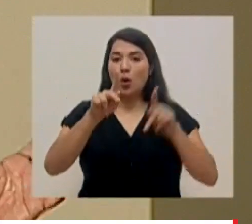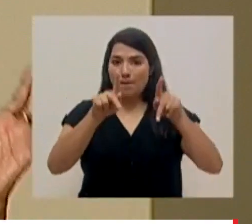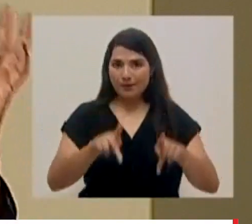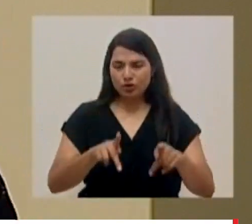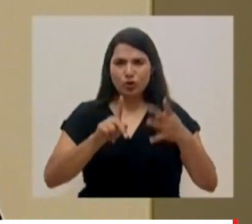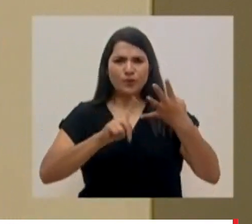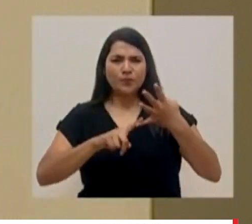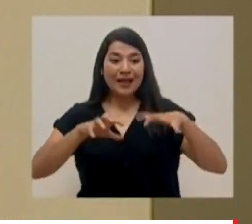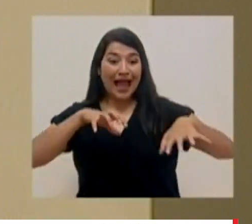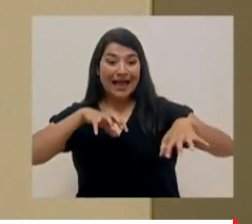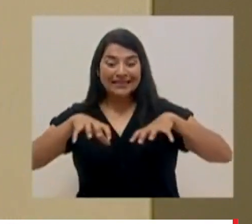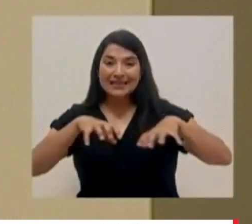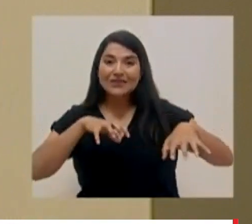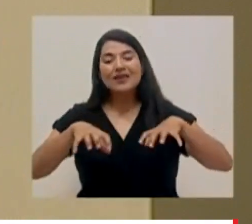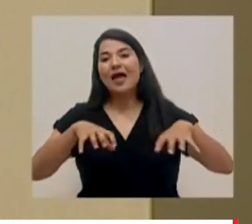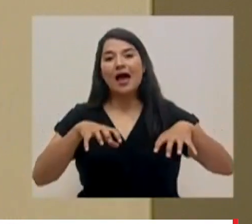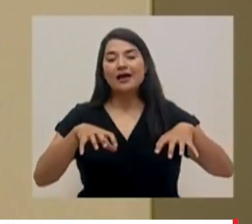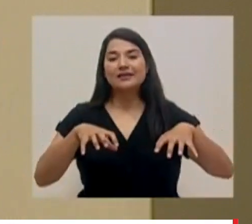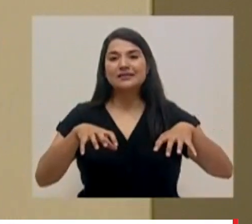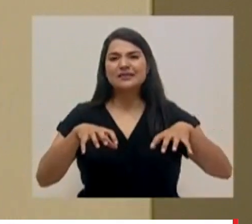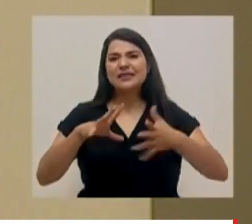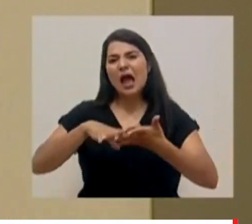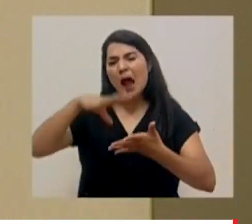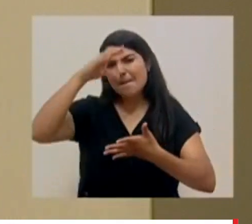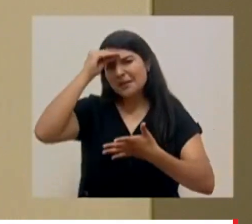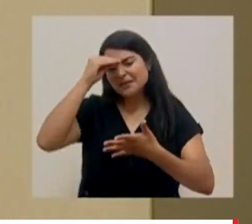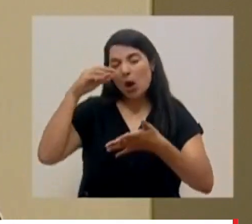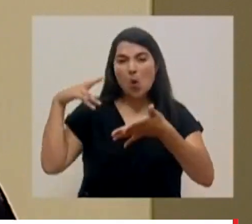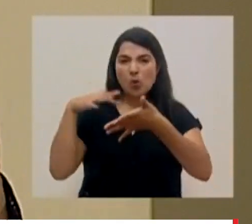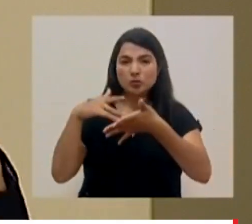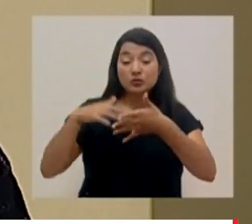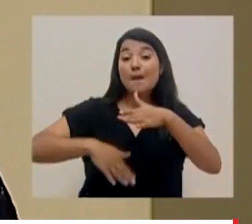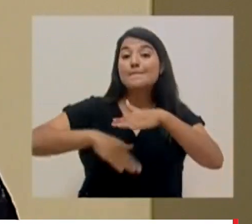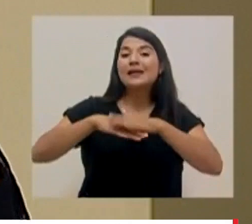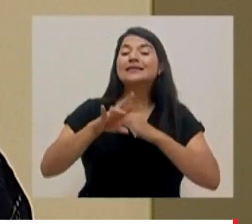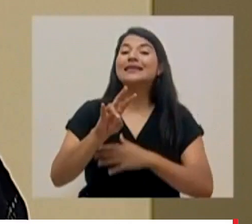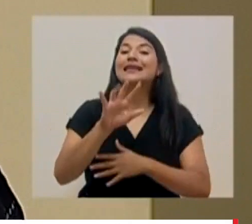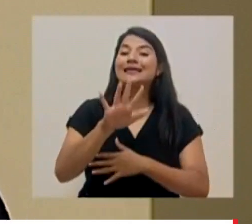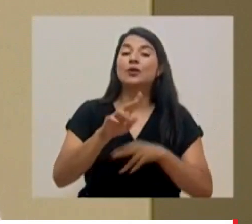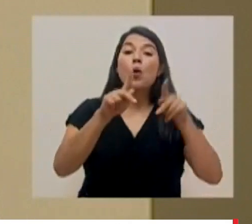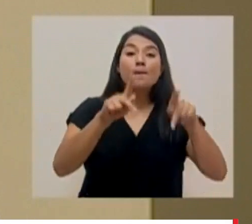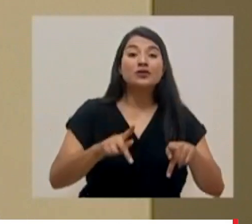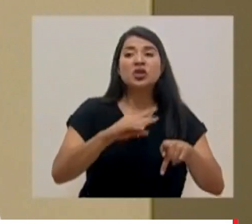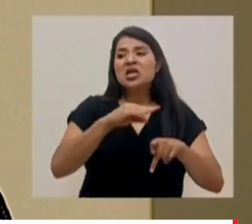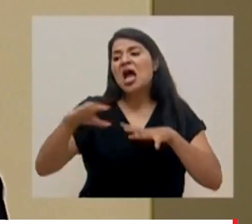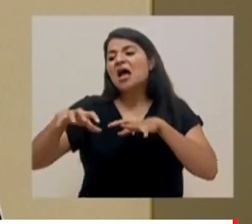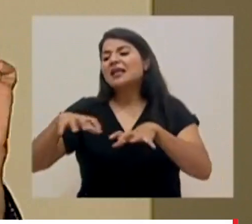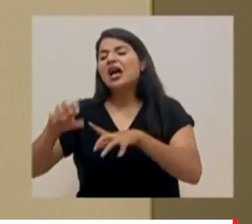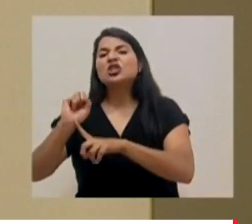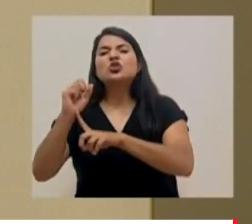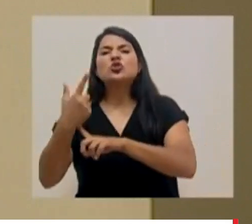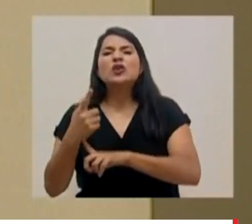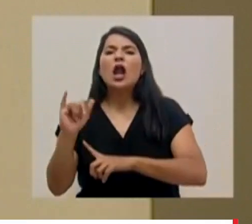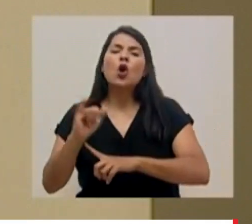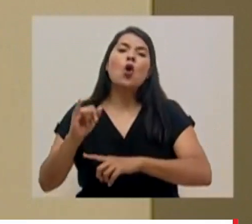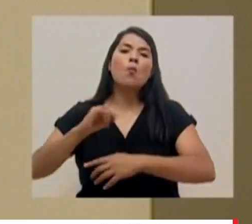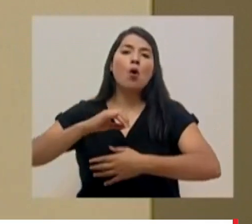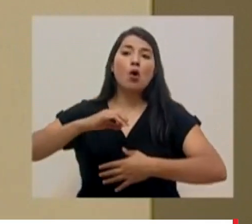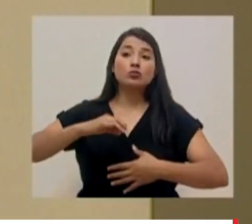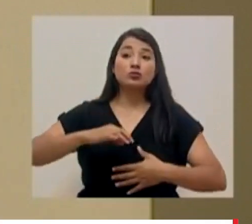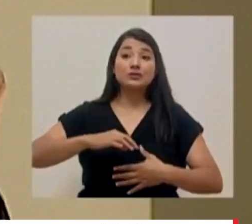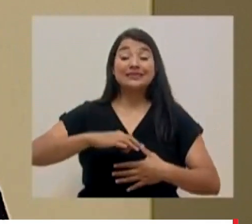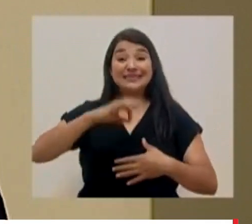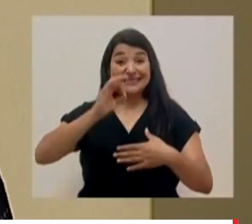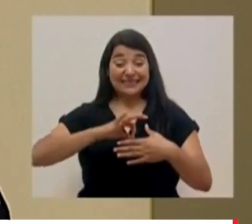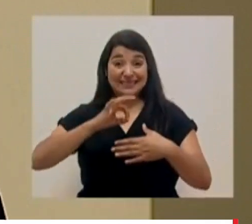actividades de eventos académicos con un tope de 75 y cosas sociales, baby shower, dice el ministro